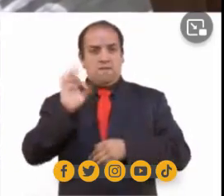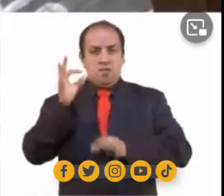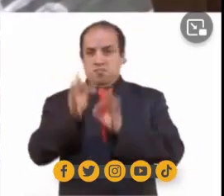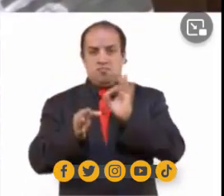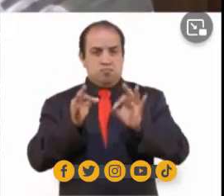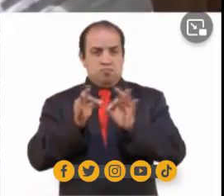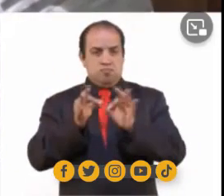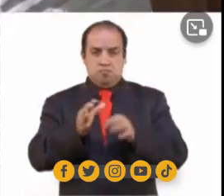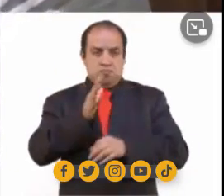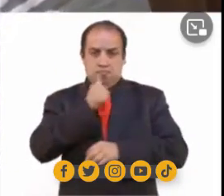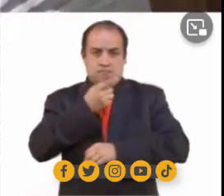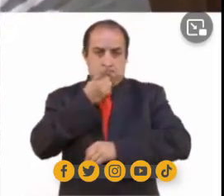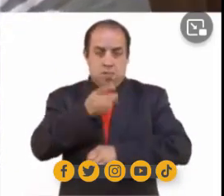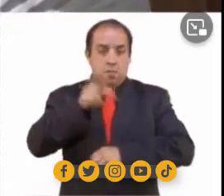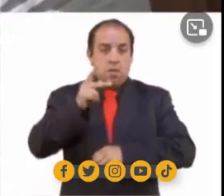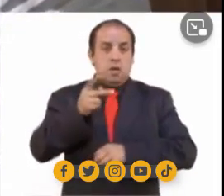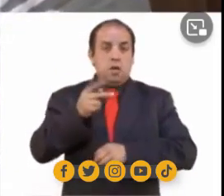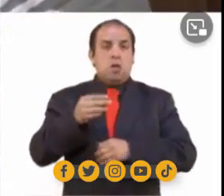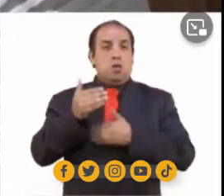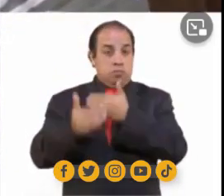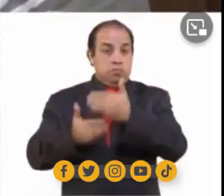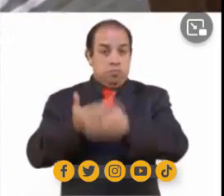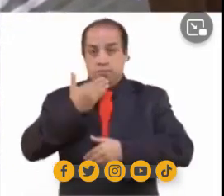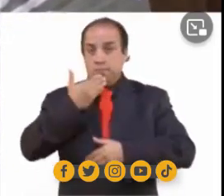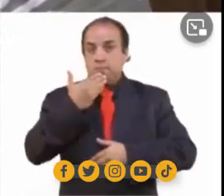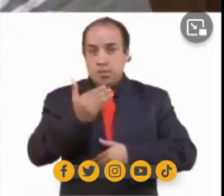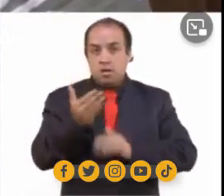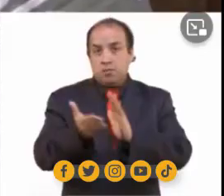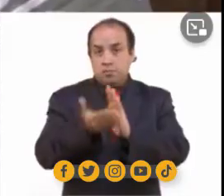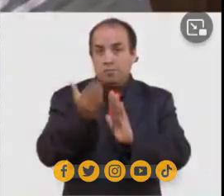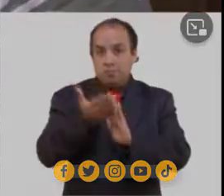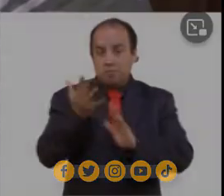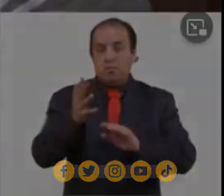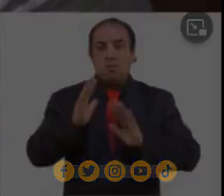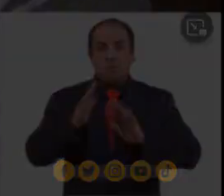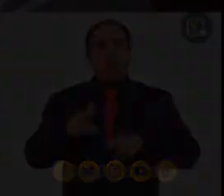pero va avanzando bastante. Ya, digamos, tomó ritmo la obra.